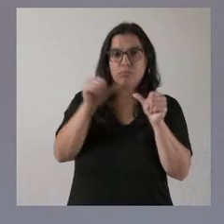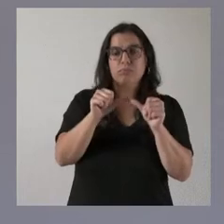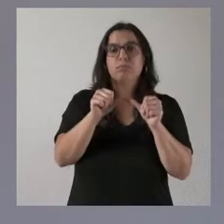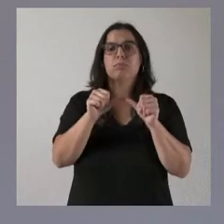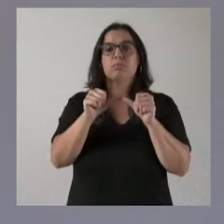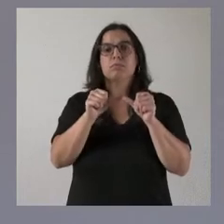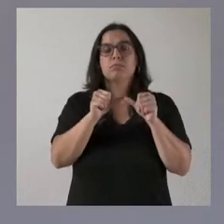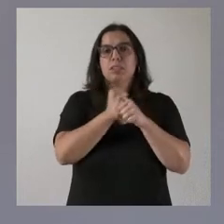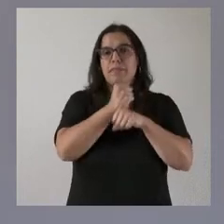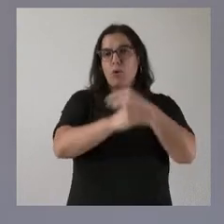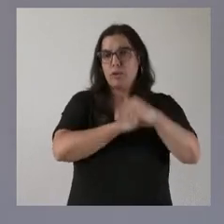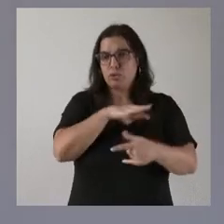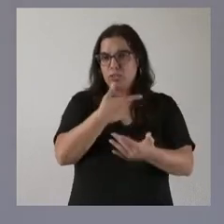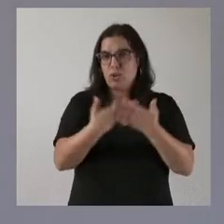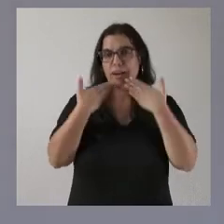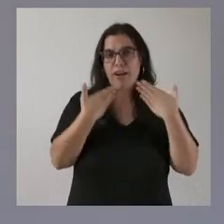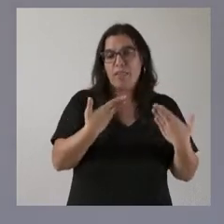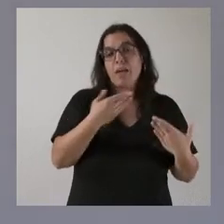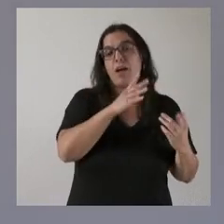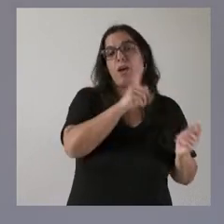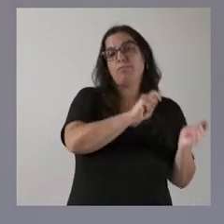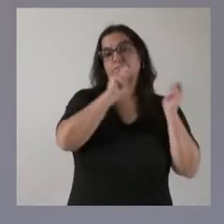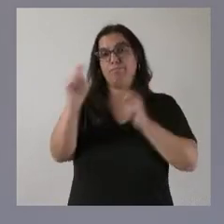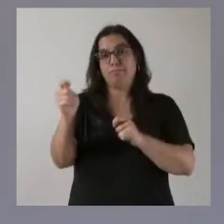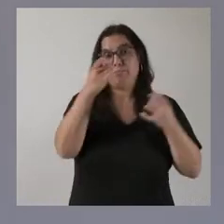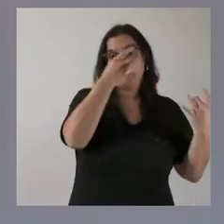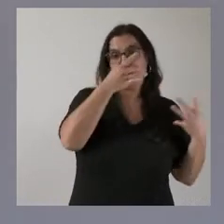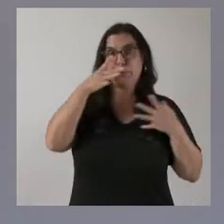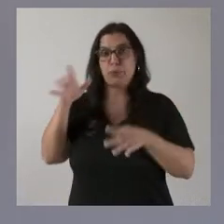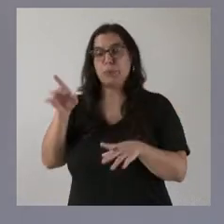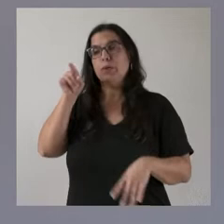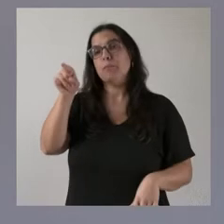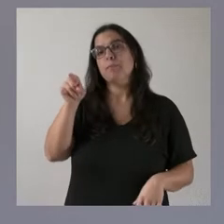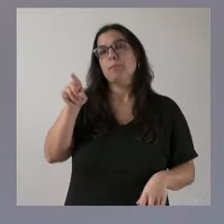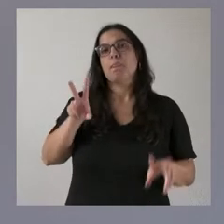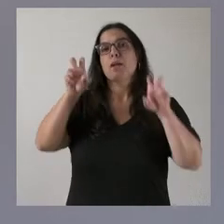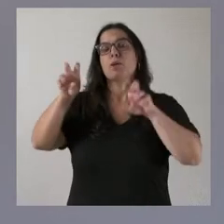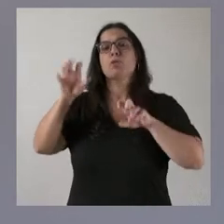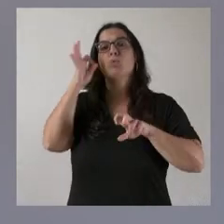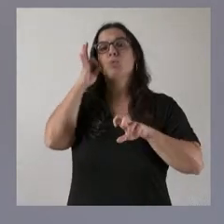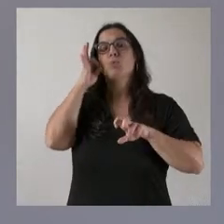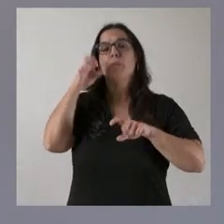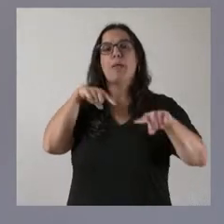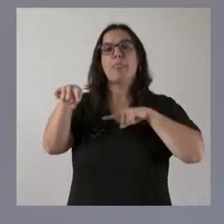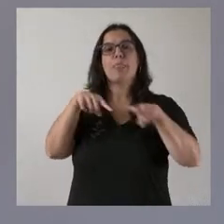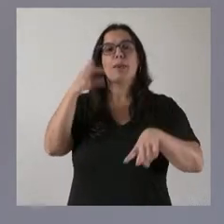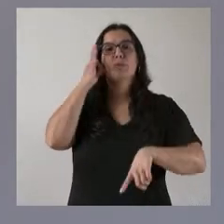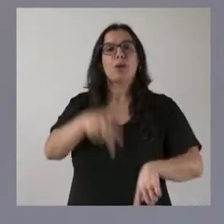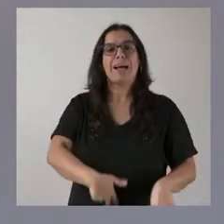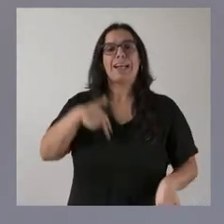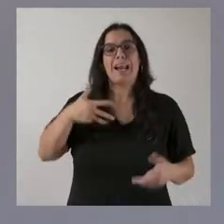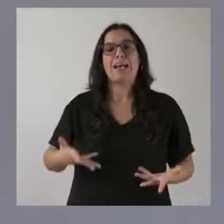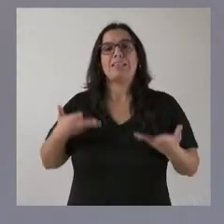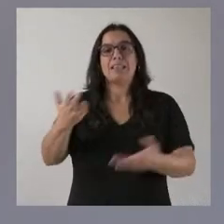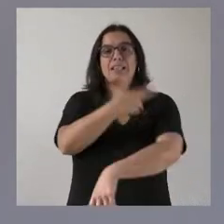tiempo al servicio de nuestra comunidad y se nombra para esa misma responsabilidad como nueva directora general de asistencia sanitaria